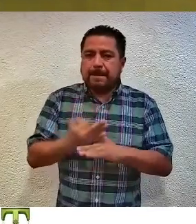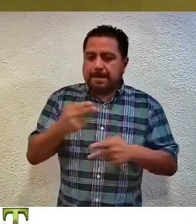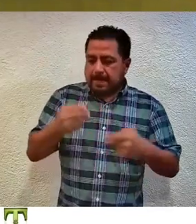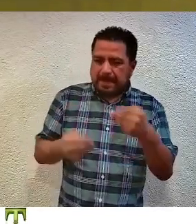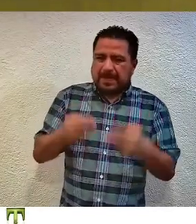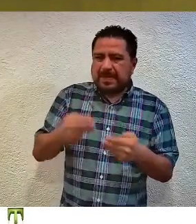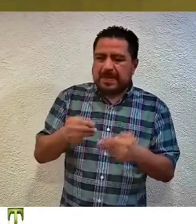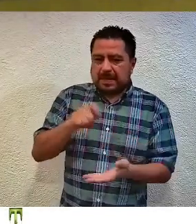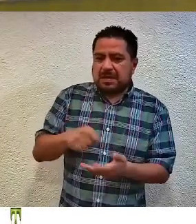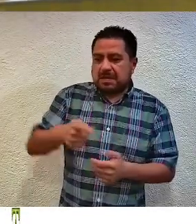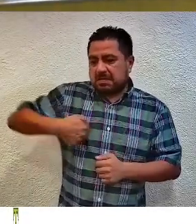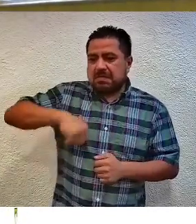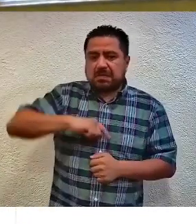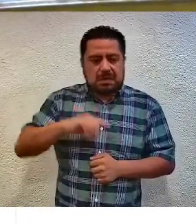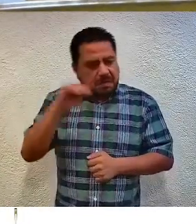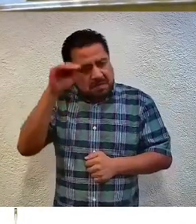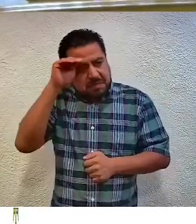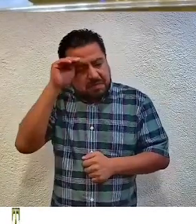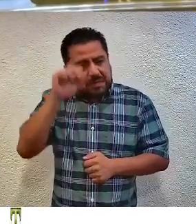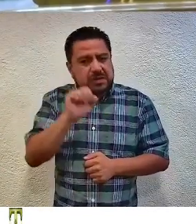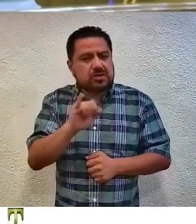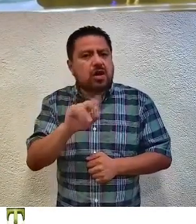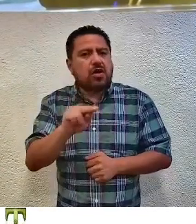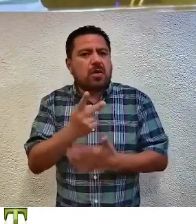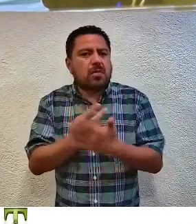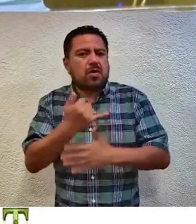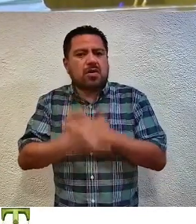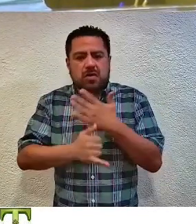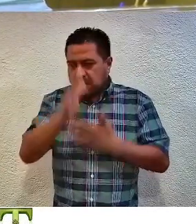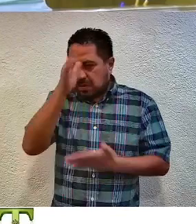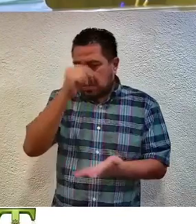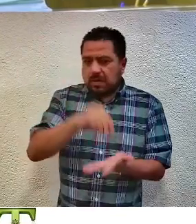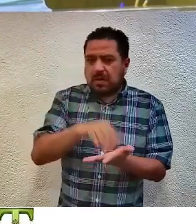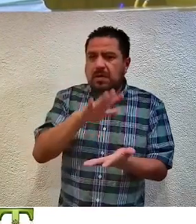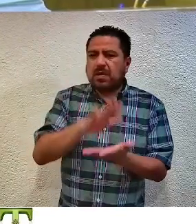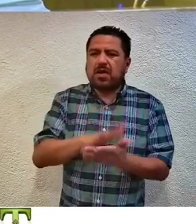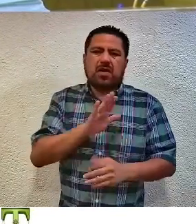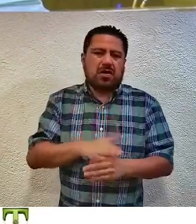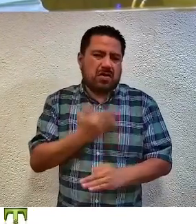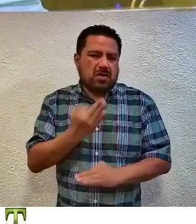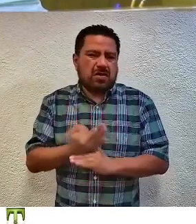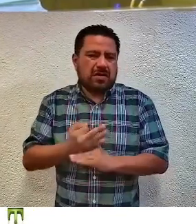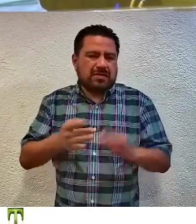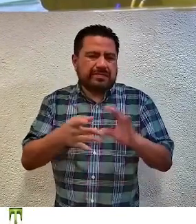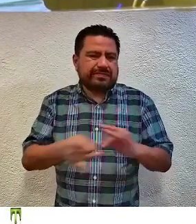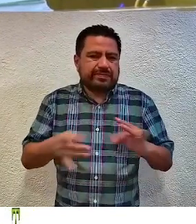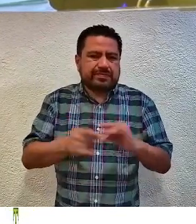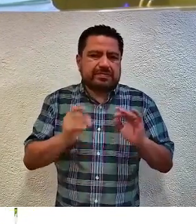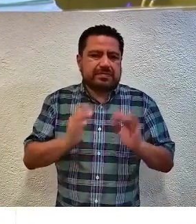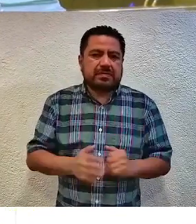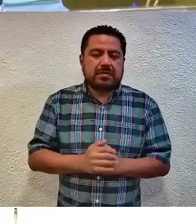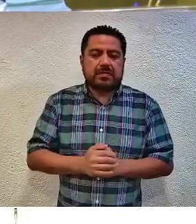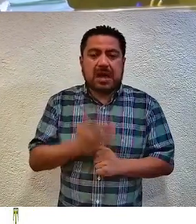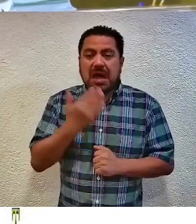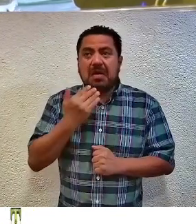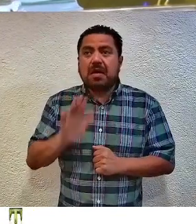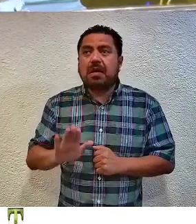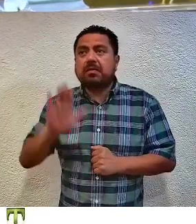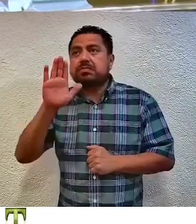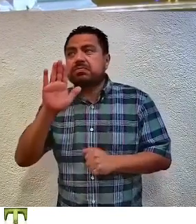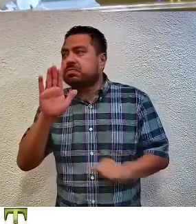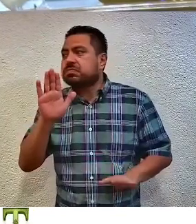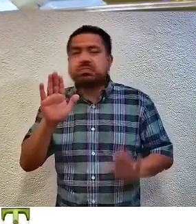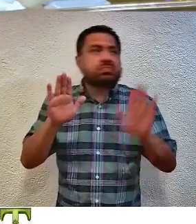magistrado, está en nuestra consideración el proyecto de acuerdo plenario del que se ha dado cuenta. No habiendo comentarios al